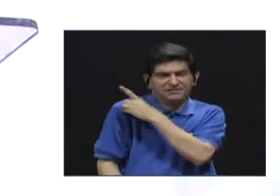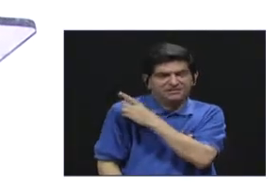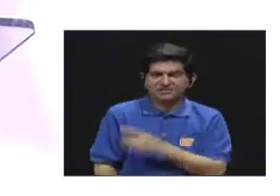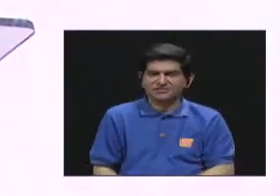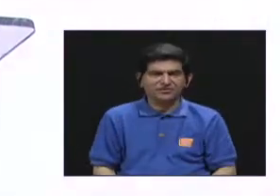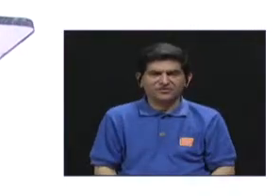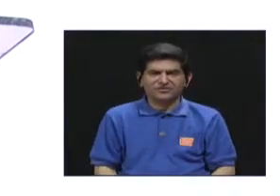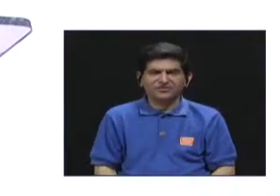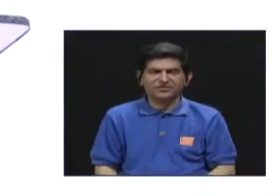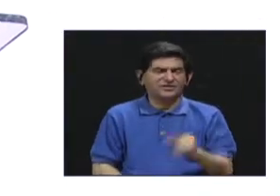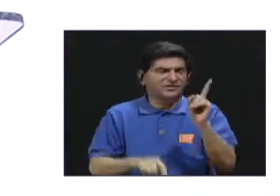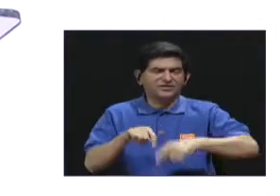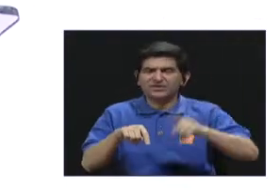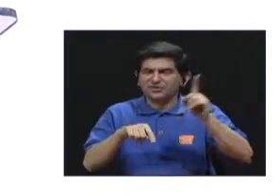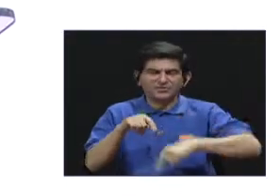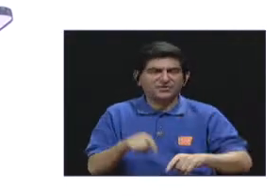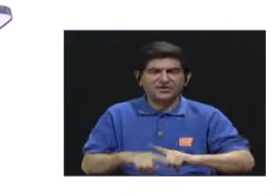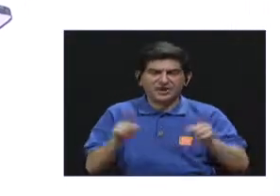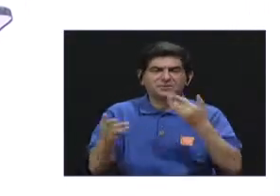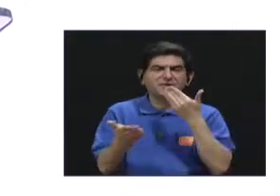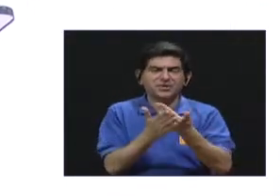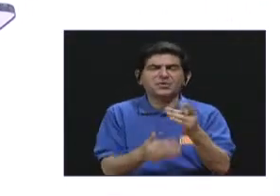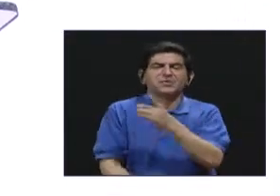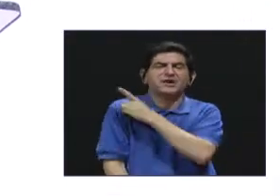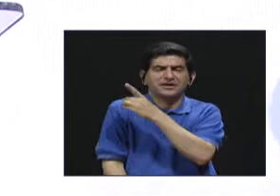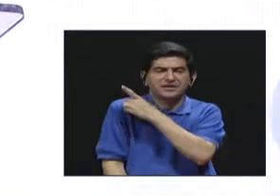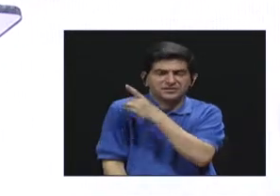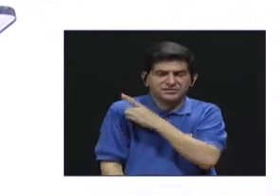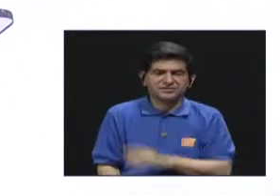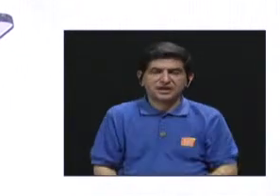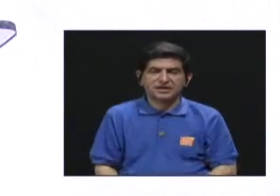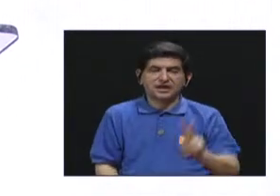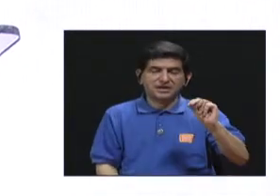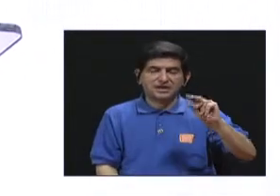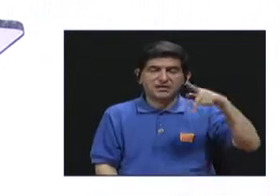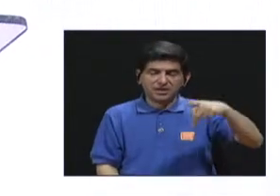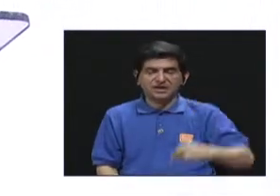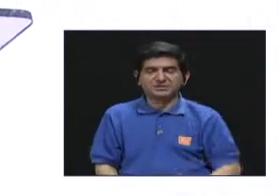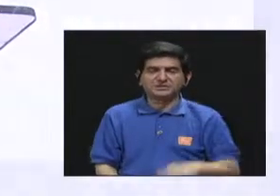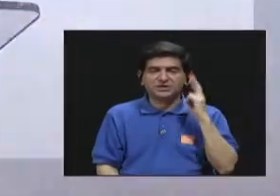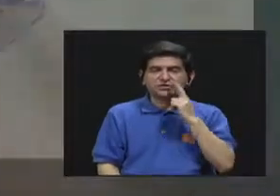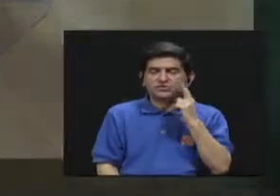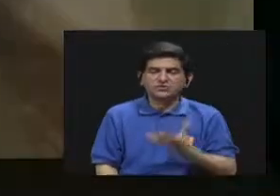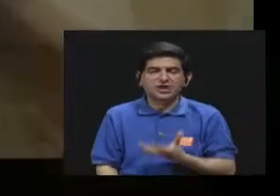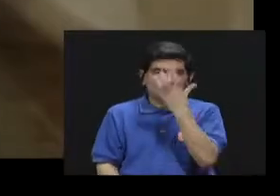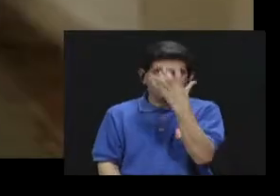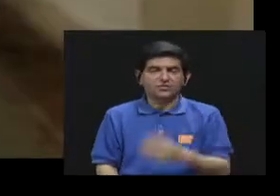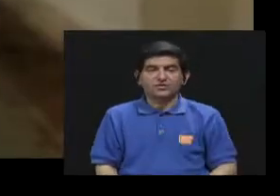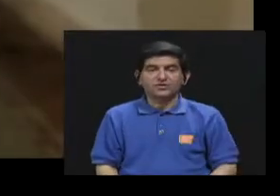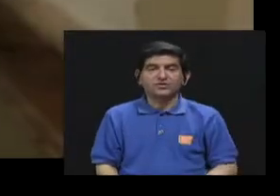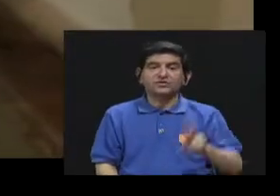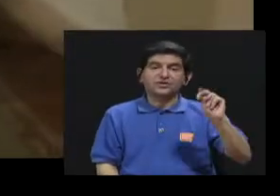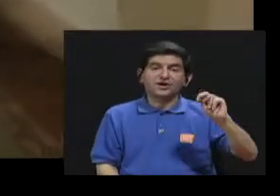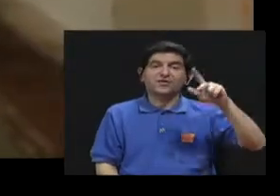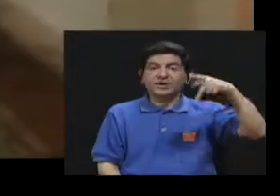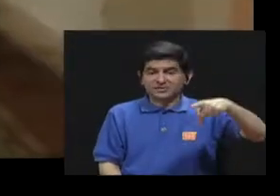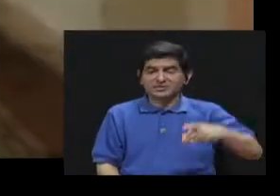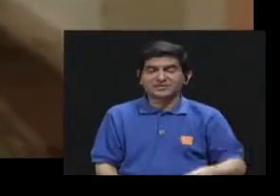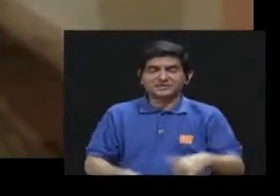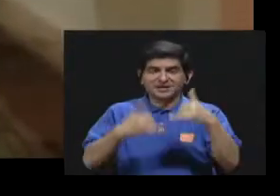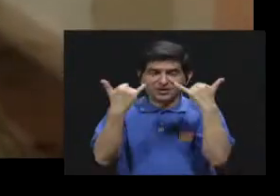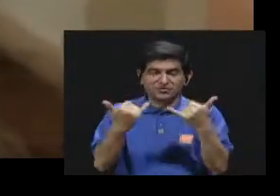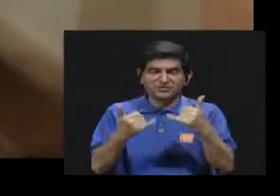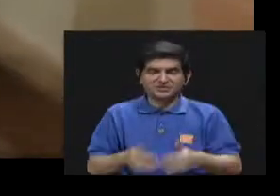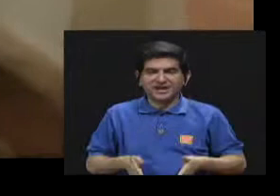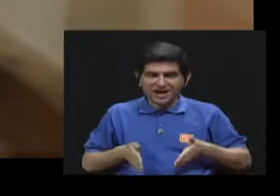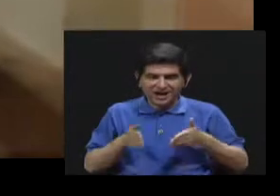no lograría mucho, pero con una buena dirección. Nicolás Pacheco por Rosado Furia. Nicolás, ya hace trillo, uh-huh. Como